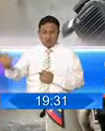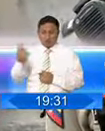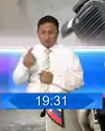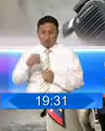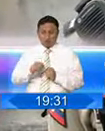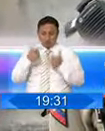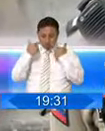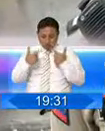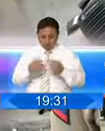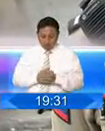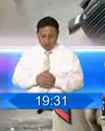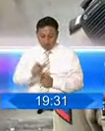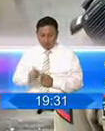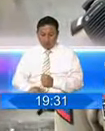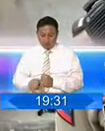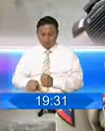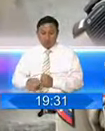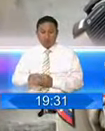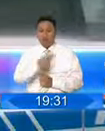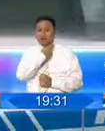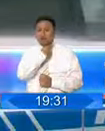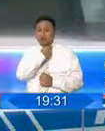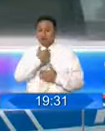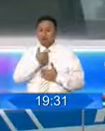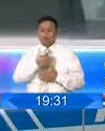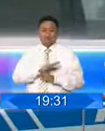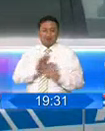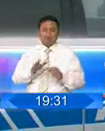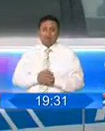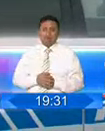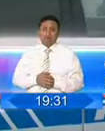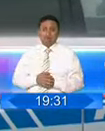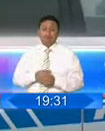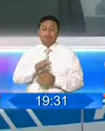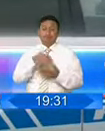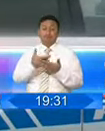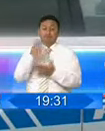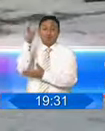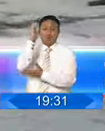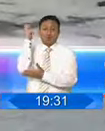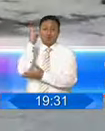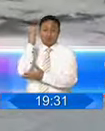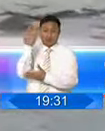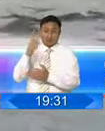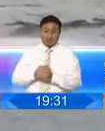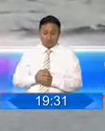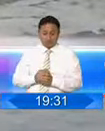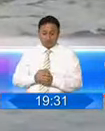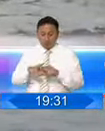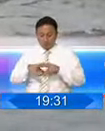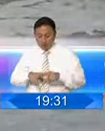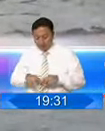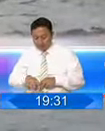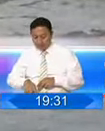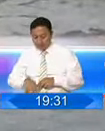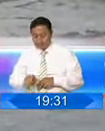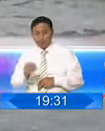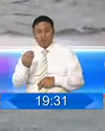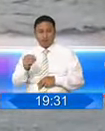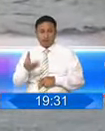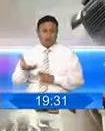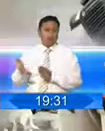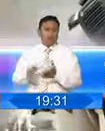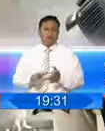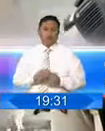y verificó que el ciudadano estaba sin signos vitales. A la llegada de las unidades de rescate, solo se pudo confirmar la muerte del